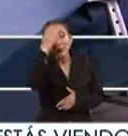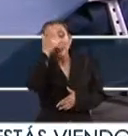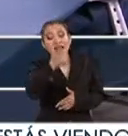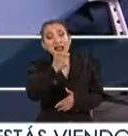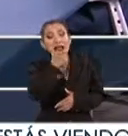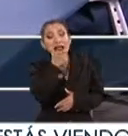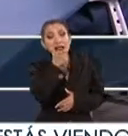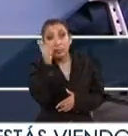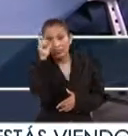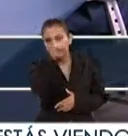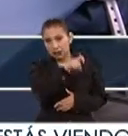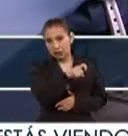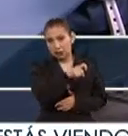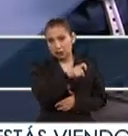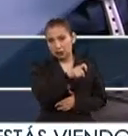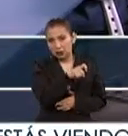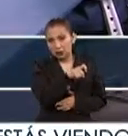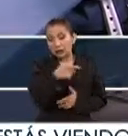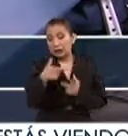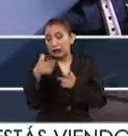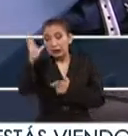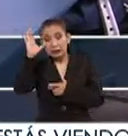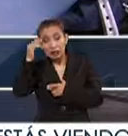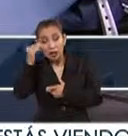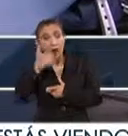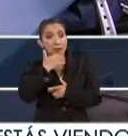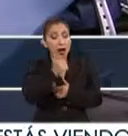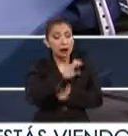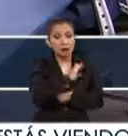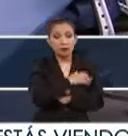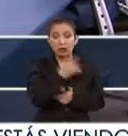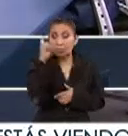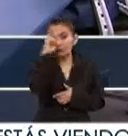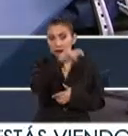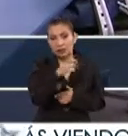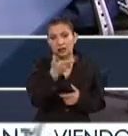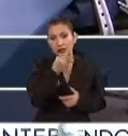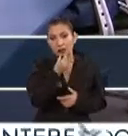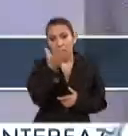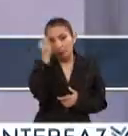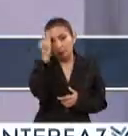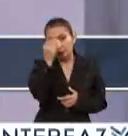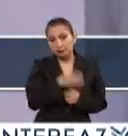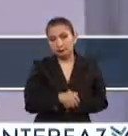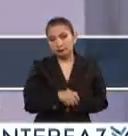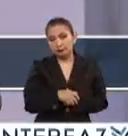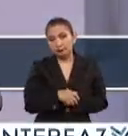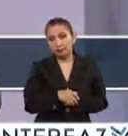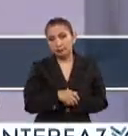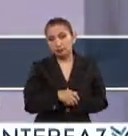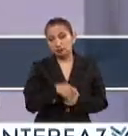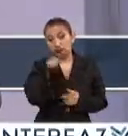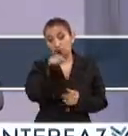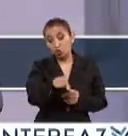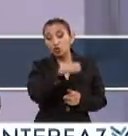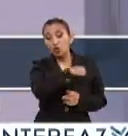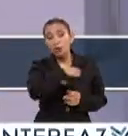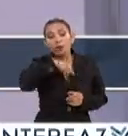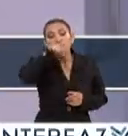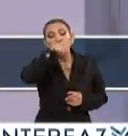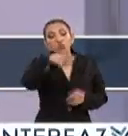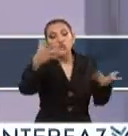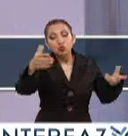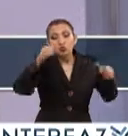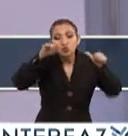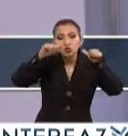es difícil. Aprender chino, alemán, aprender castellano, es difícil. Entonces, exige un compromiso, exige